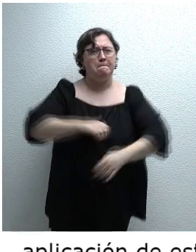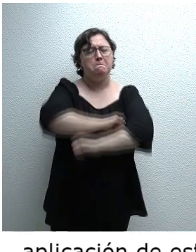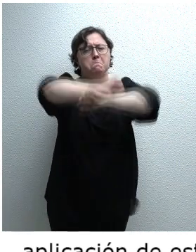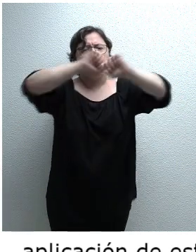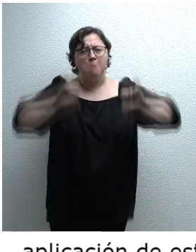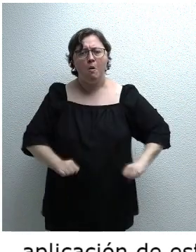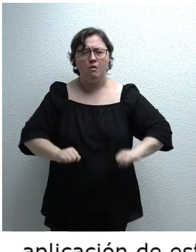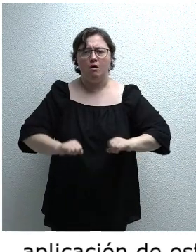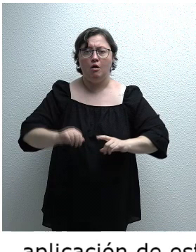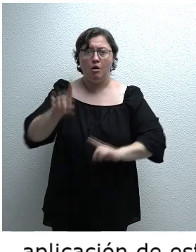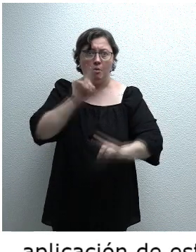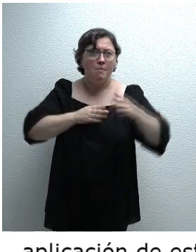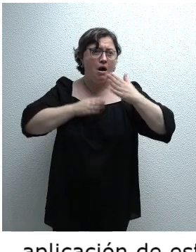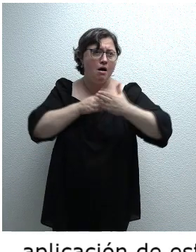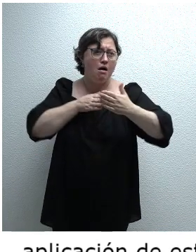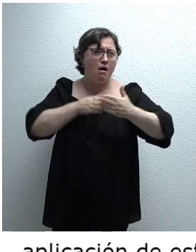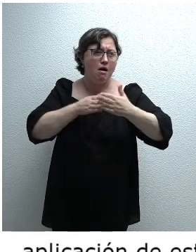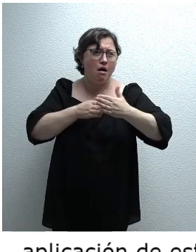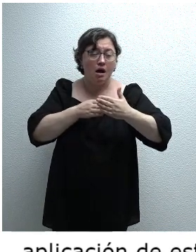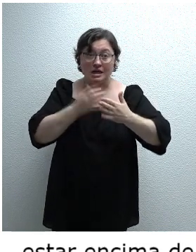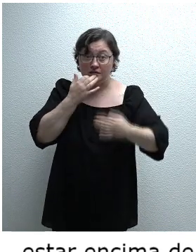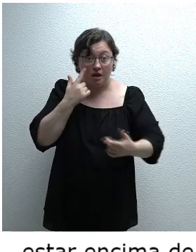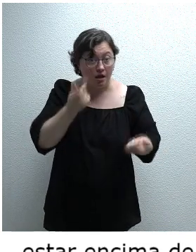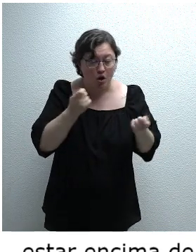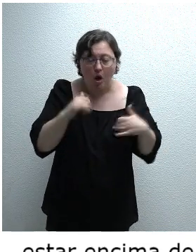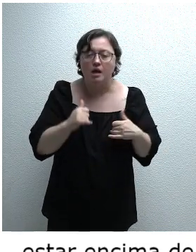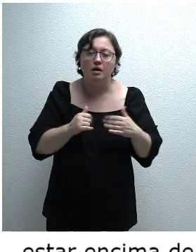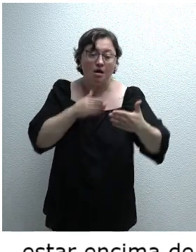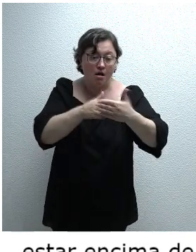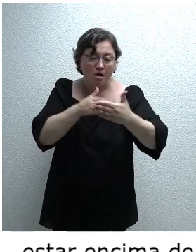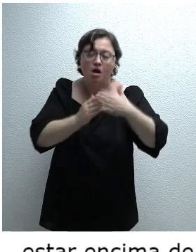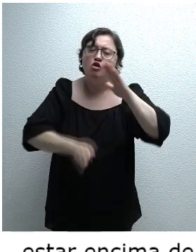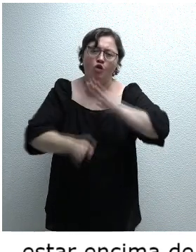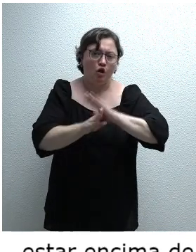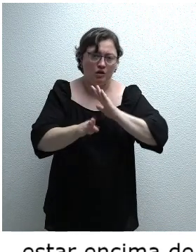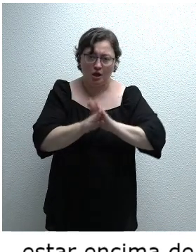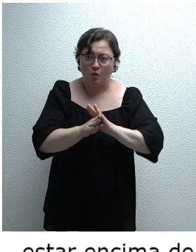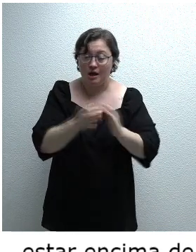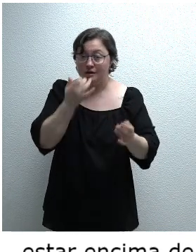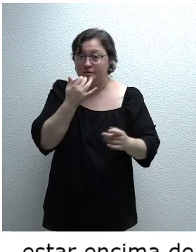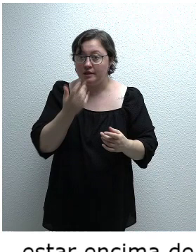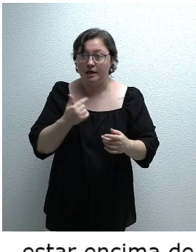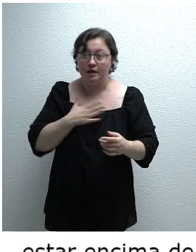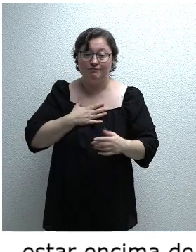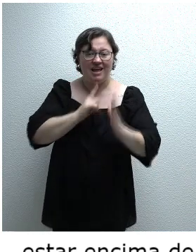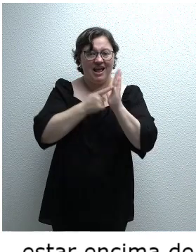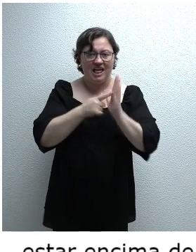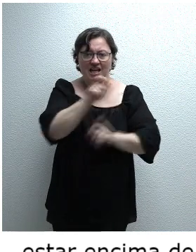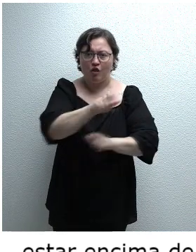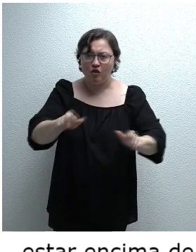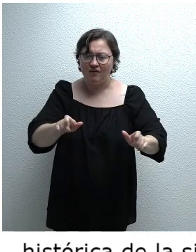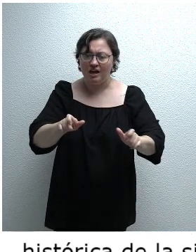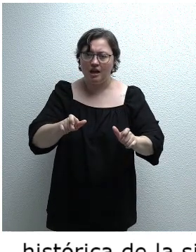padeciendo hasta ahora va a subsistir. Si ha habido algún inconveniente y por lo que nuestra legislación civil